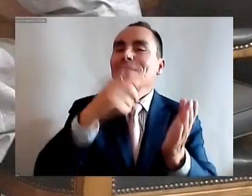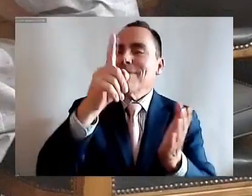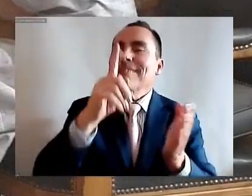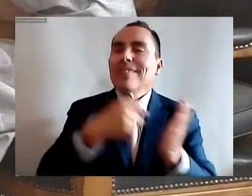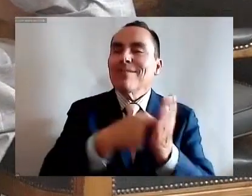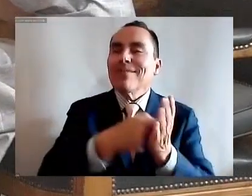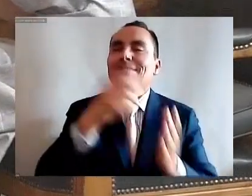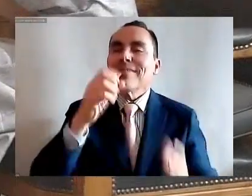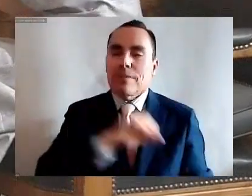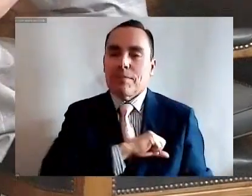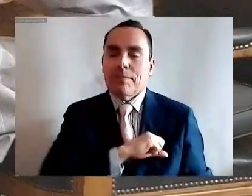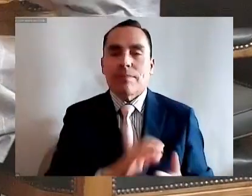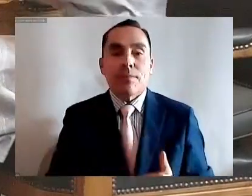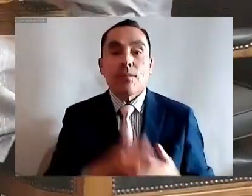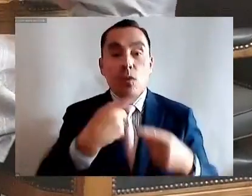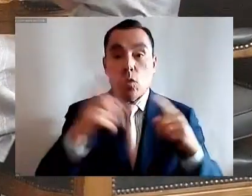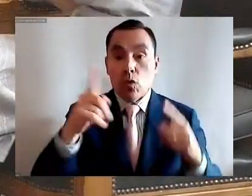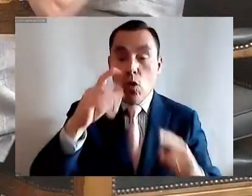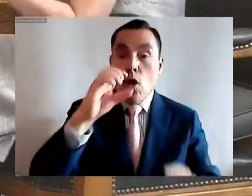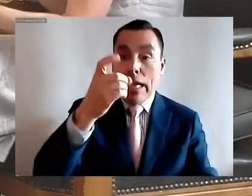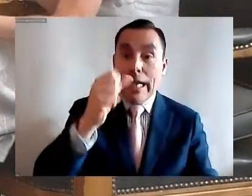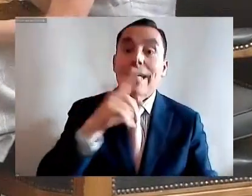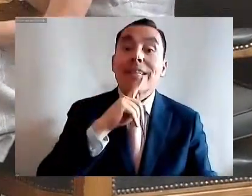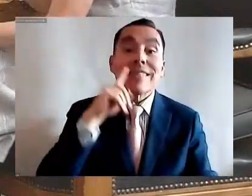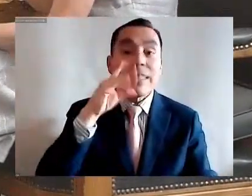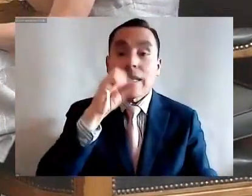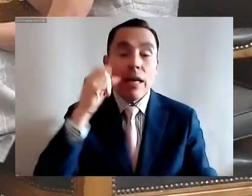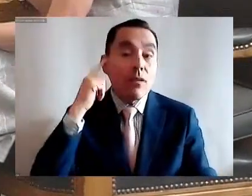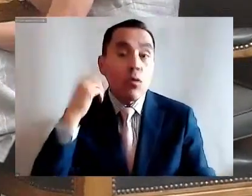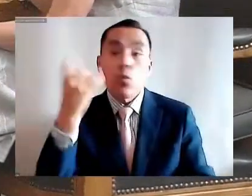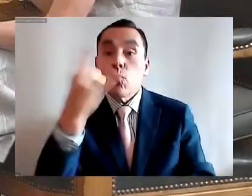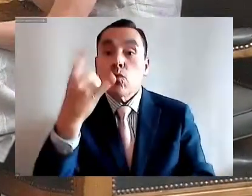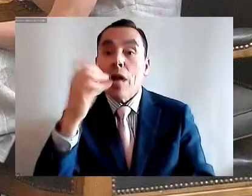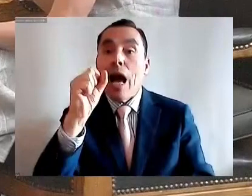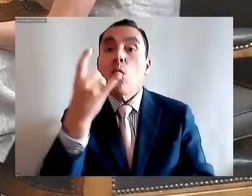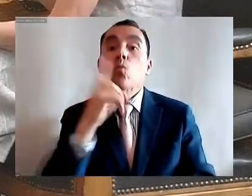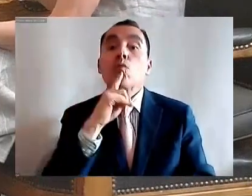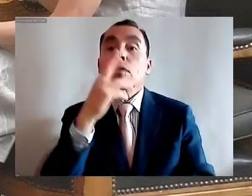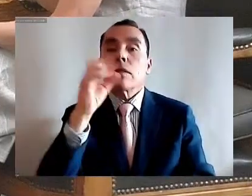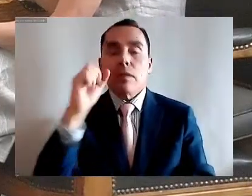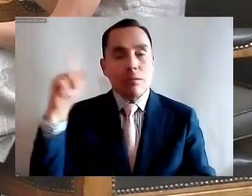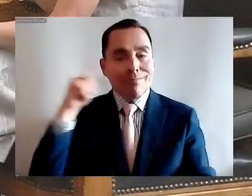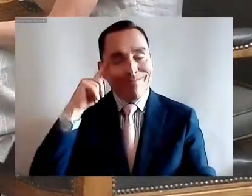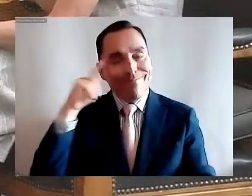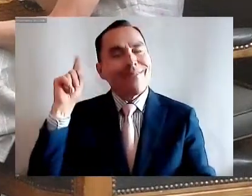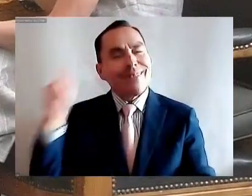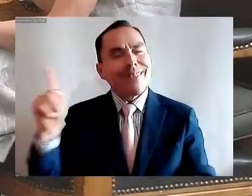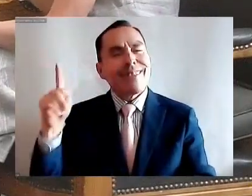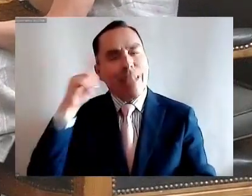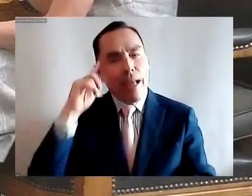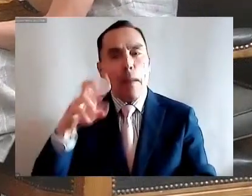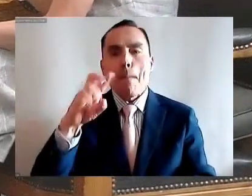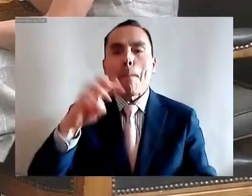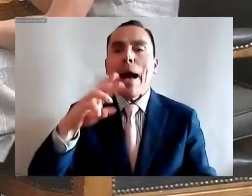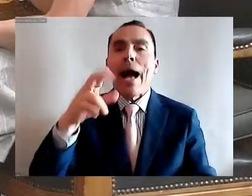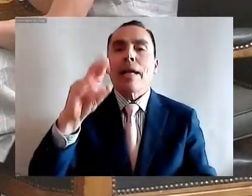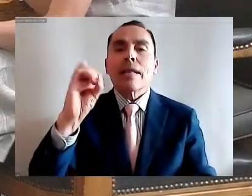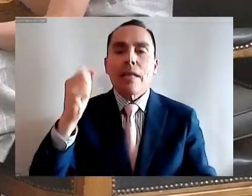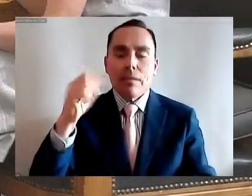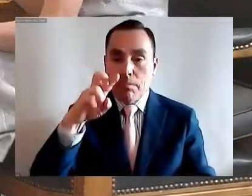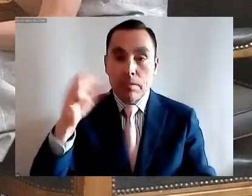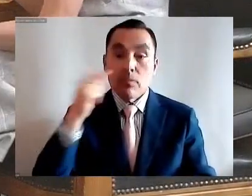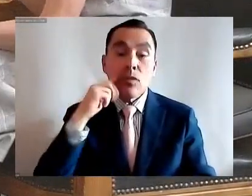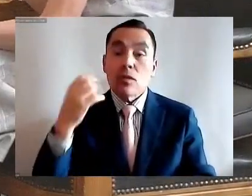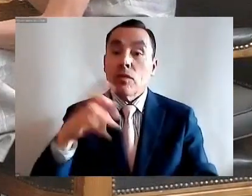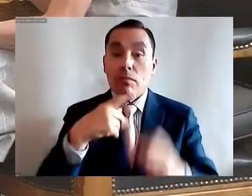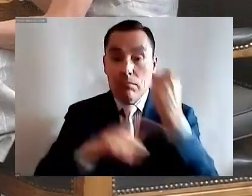a María Paz Gatica, académica de la Universidad Austral de Chile. María Paz es abogada también por la Universidad de Chile, doctora